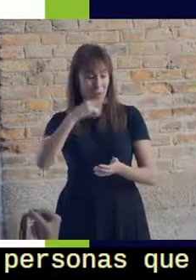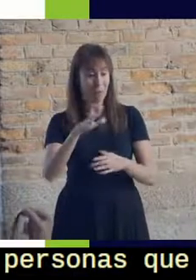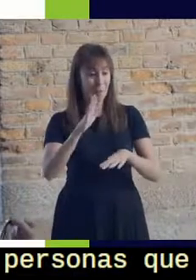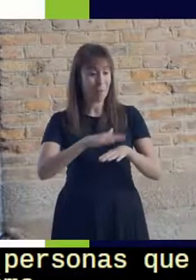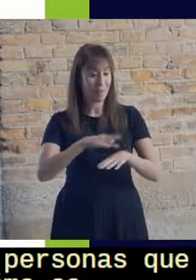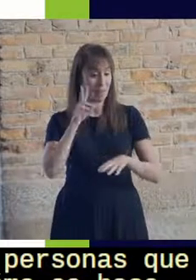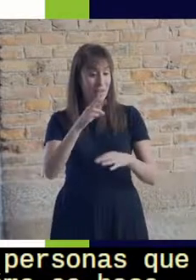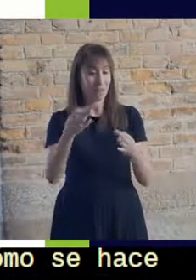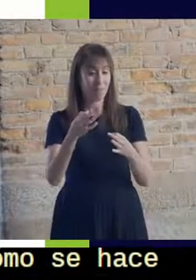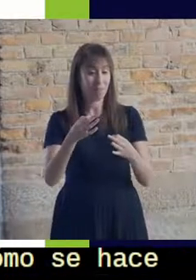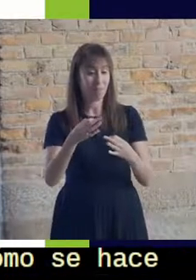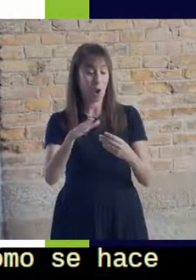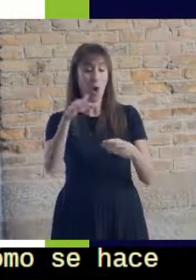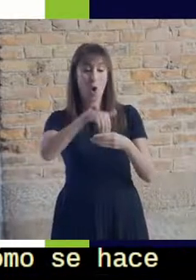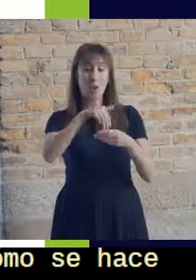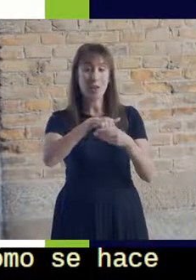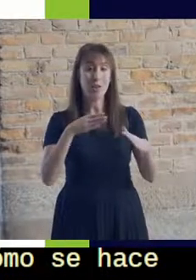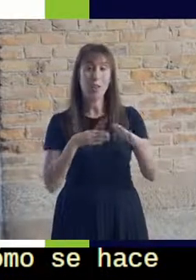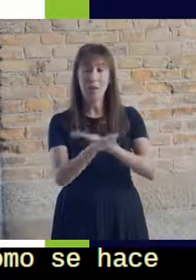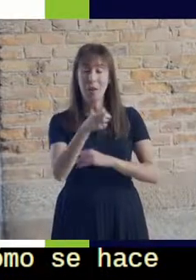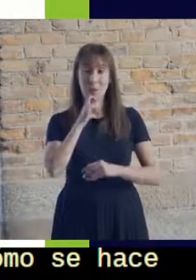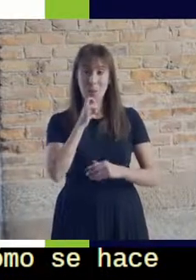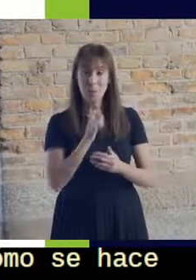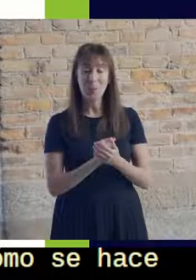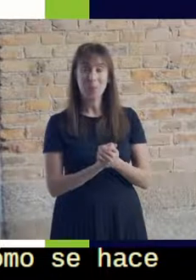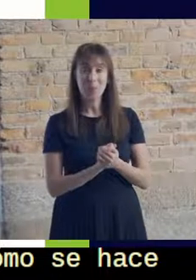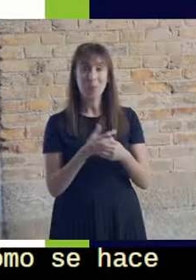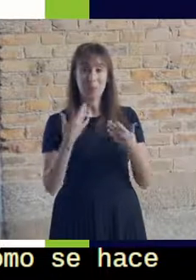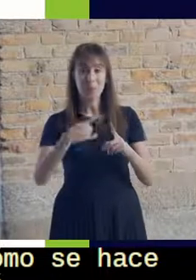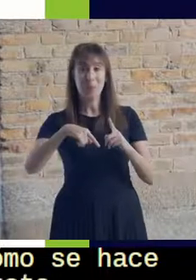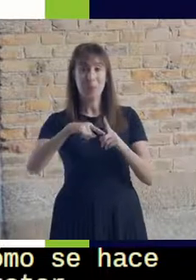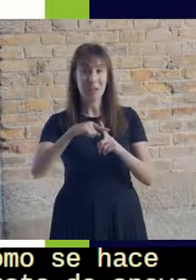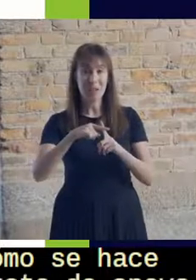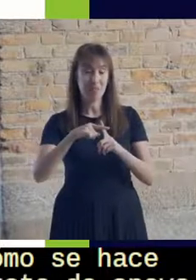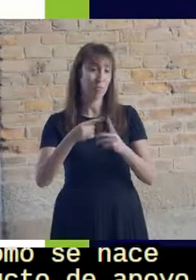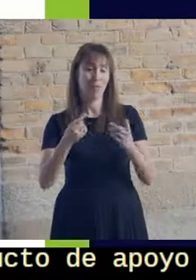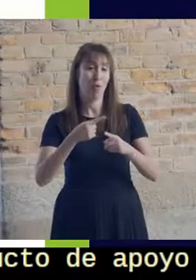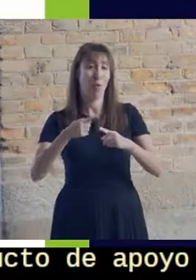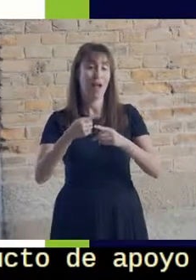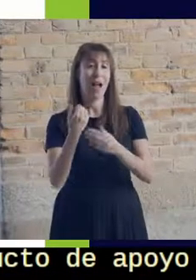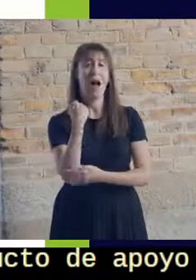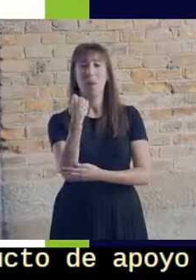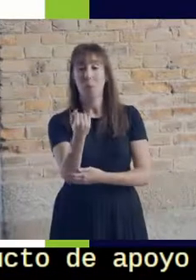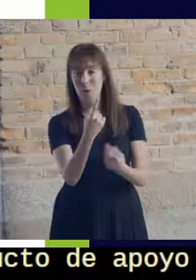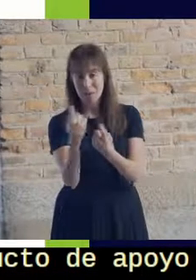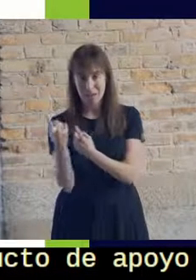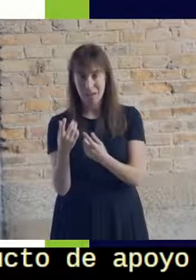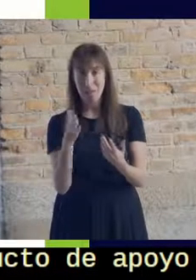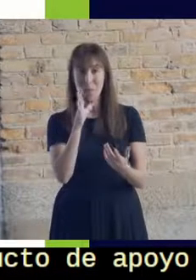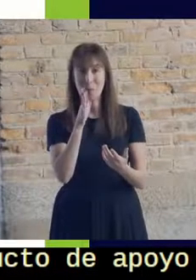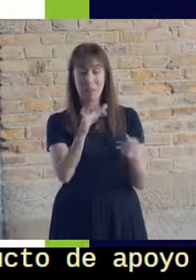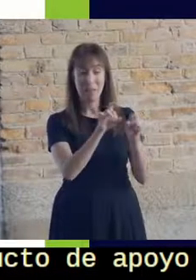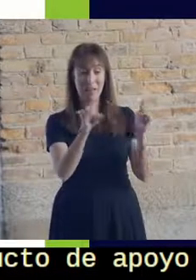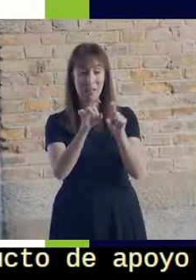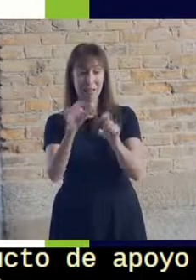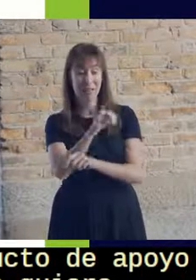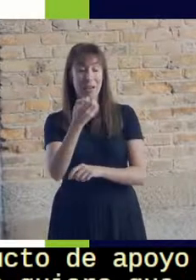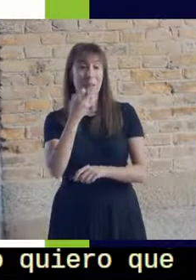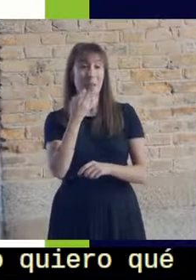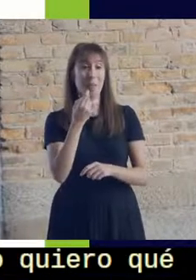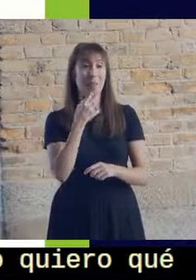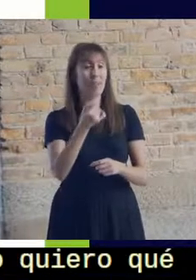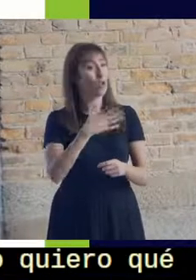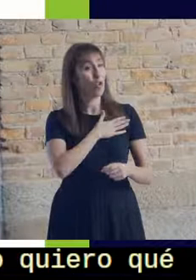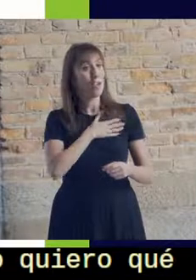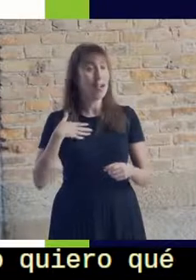ver cómo se accede a esos contenidos que queremos ofrecer y los productos de apoyo que podemos tener porque hay entidades que pues yo quiero que tal pero si